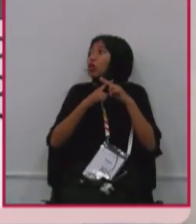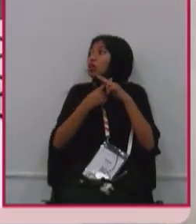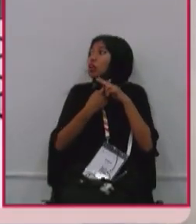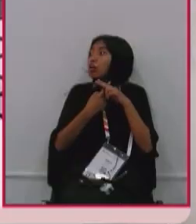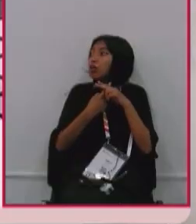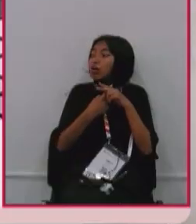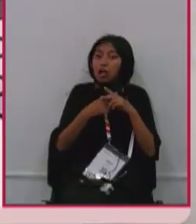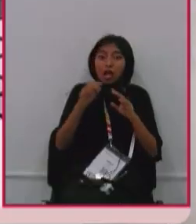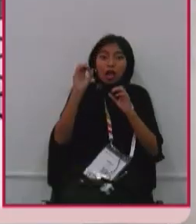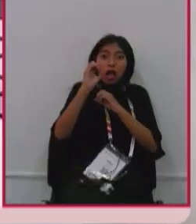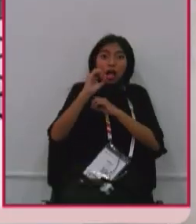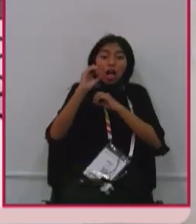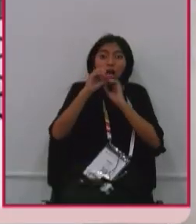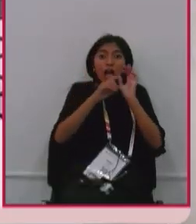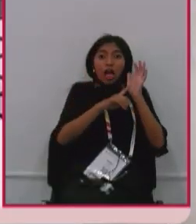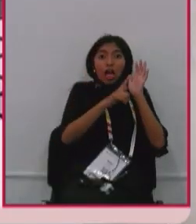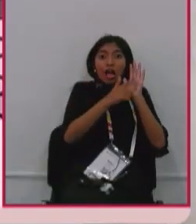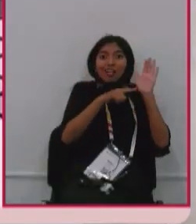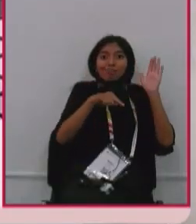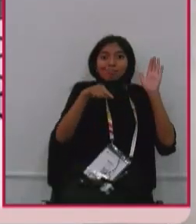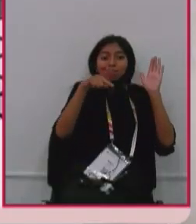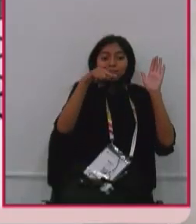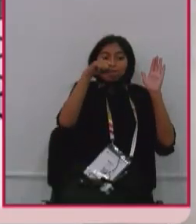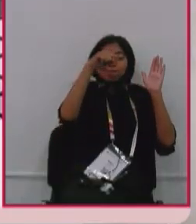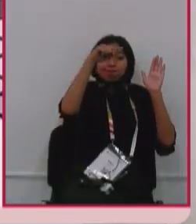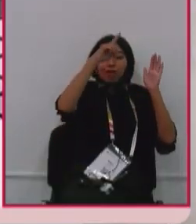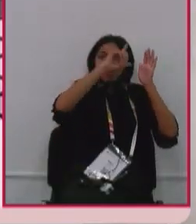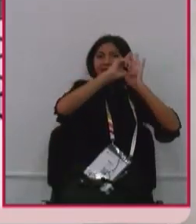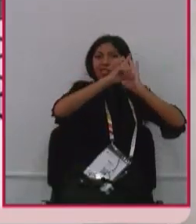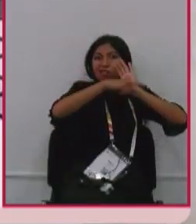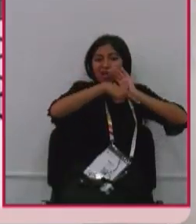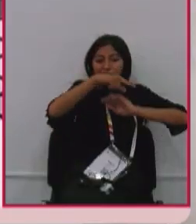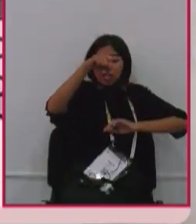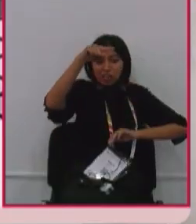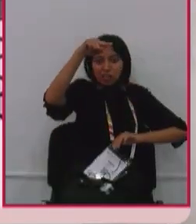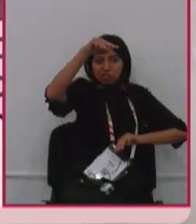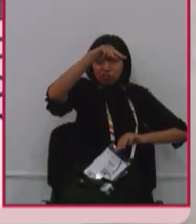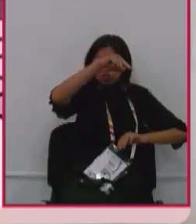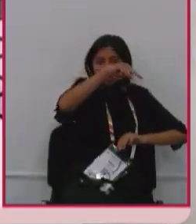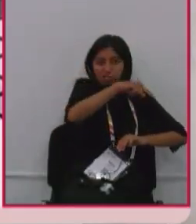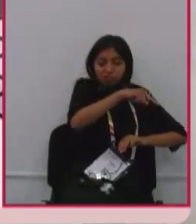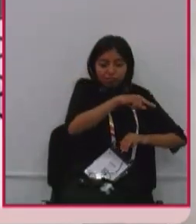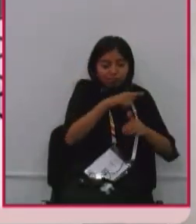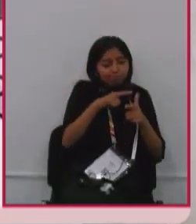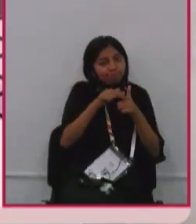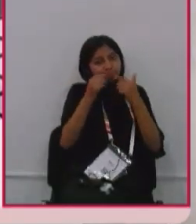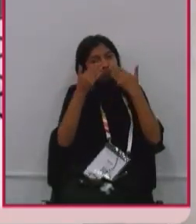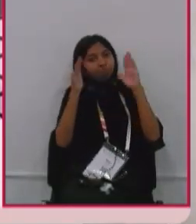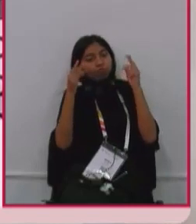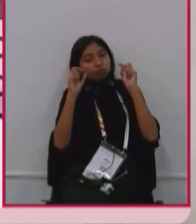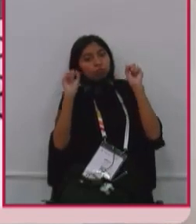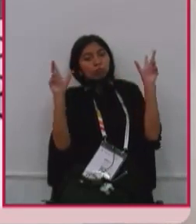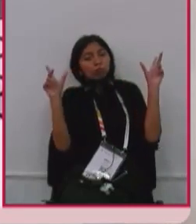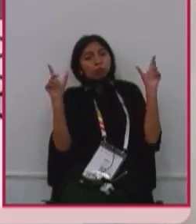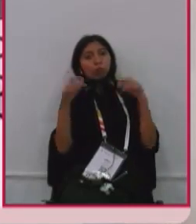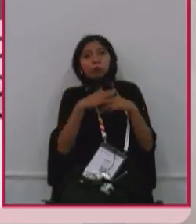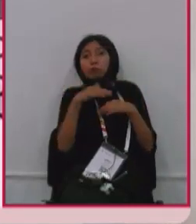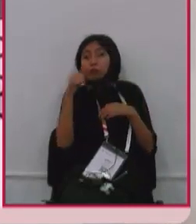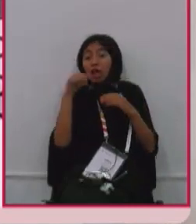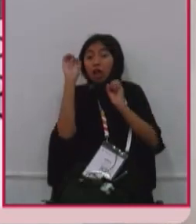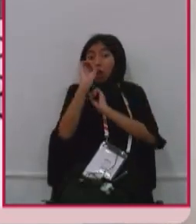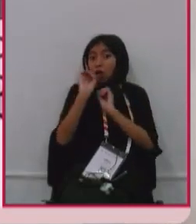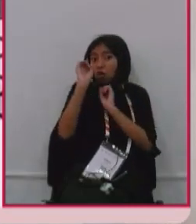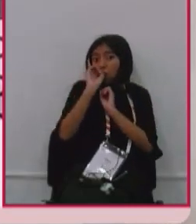de oro subía y luego como que empezaba a bajar, ¿no? Entonces nos dimos cuenta que ese